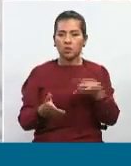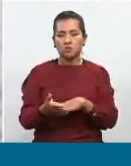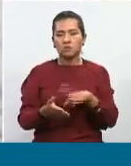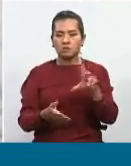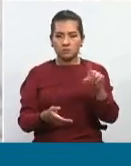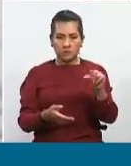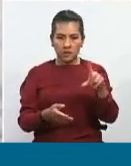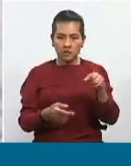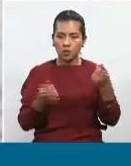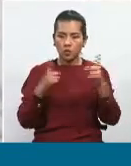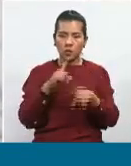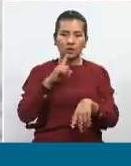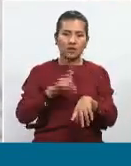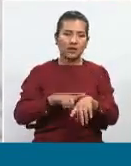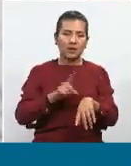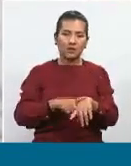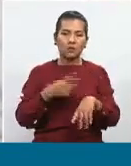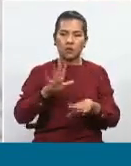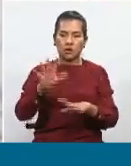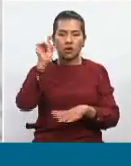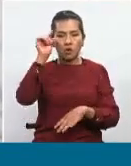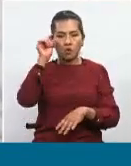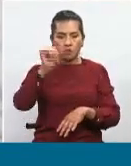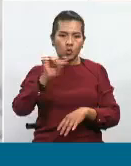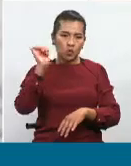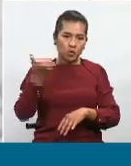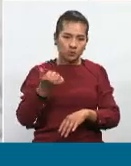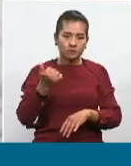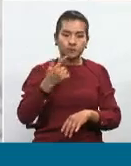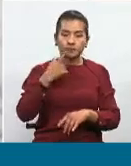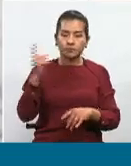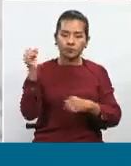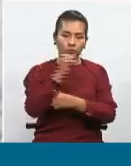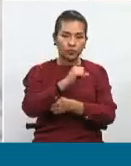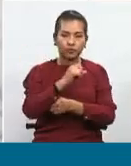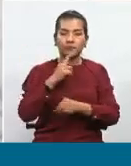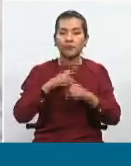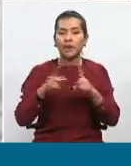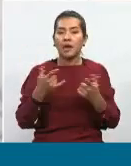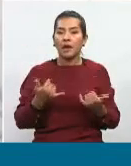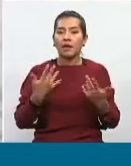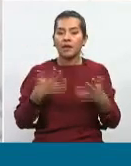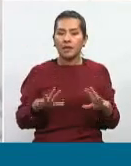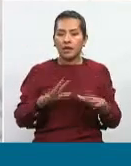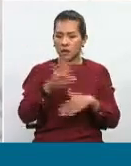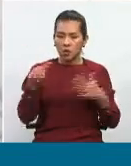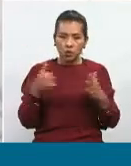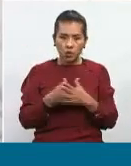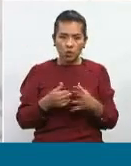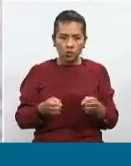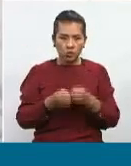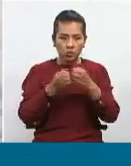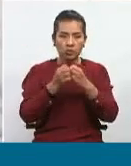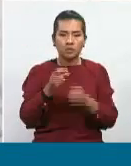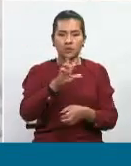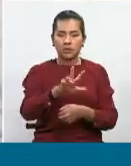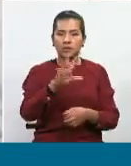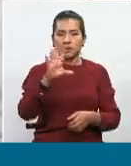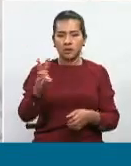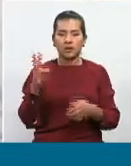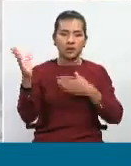2019-2020 durante el régimen de facto. Esas conclusiones indudablemente han marcado 36